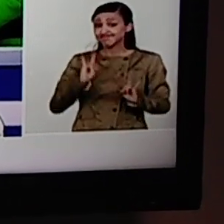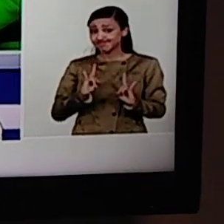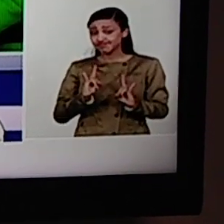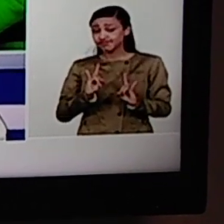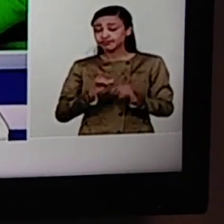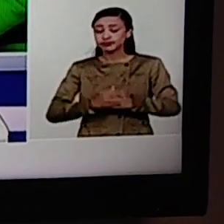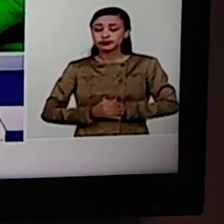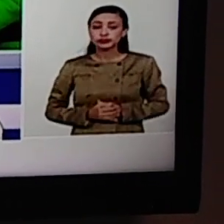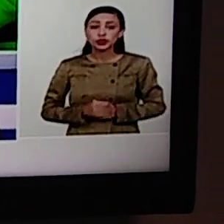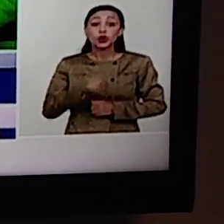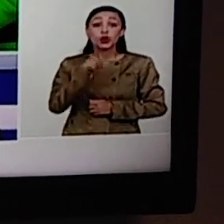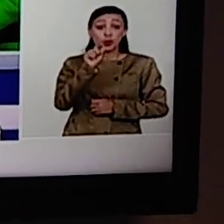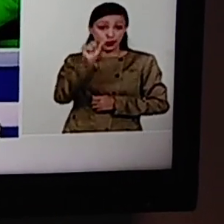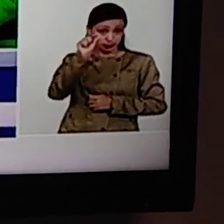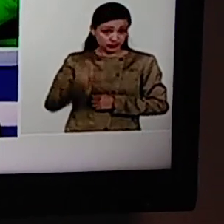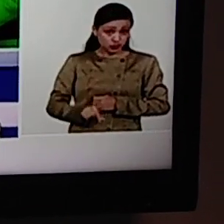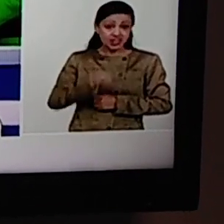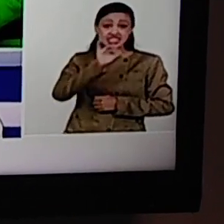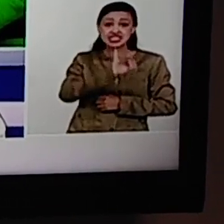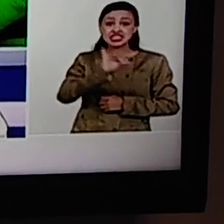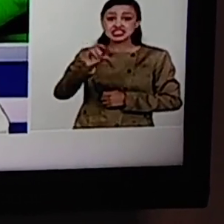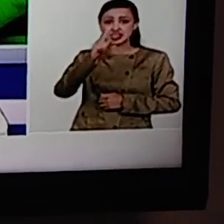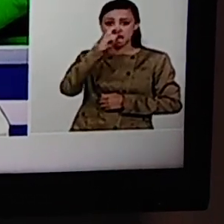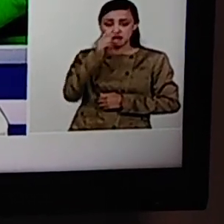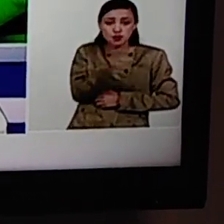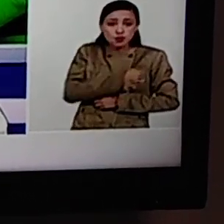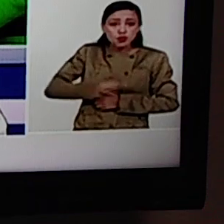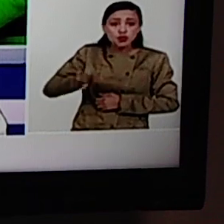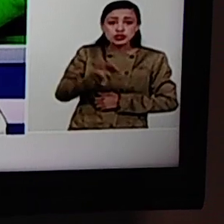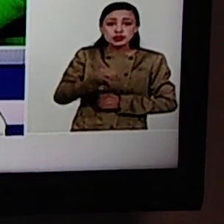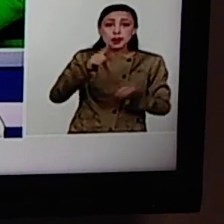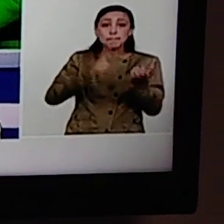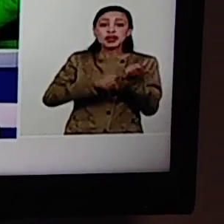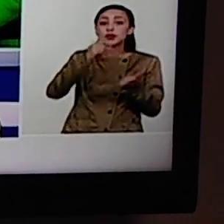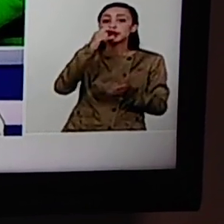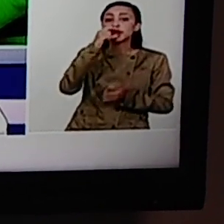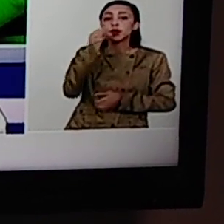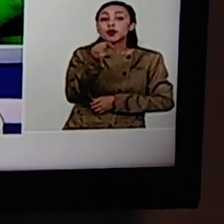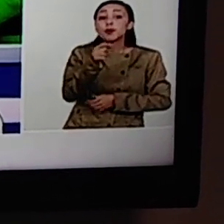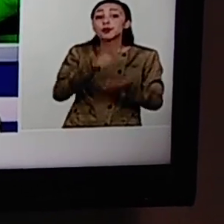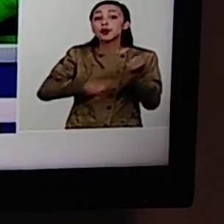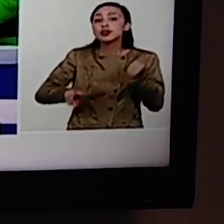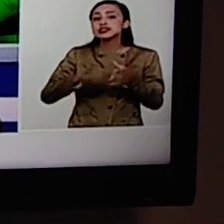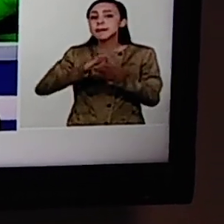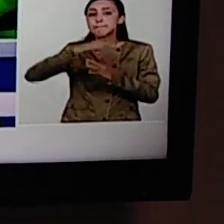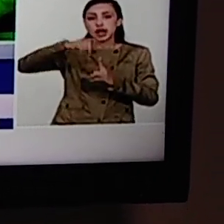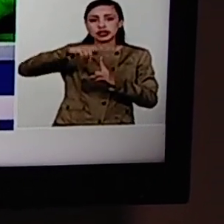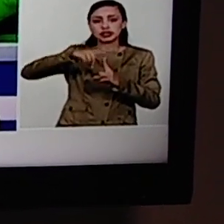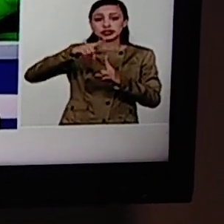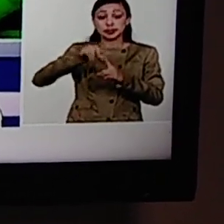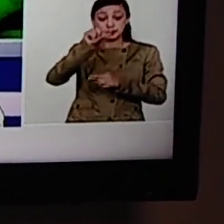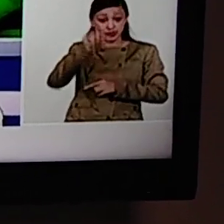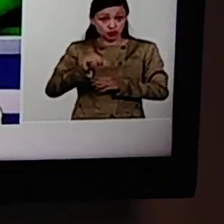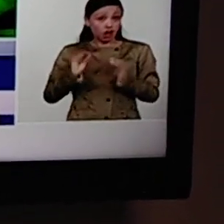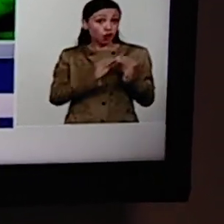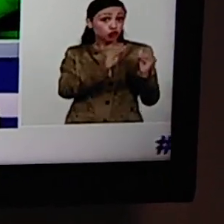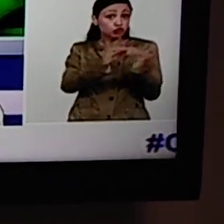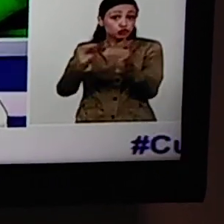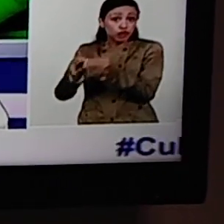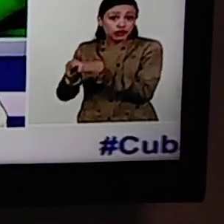Una paciente de 77 años de edad del municipio Pedro Betancur, en la provincia de Matanzas, contacto de un caso